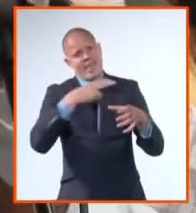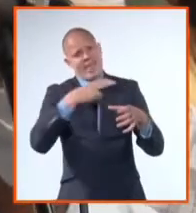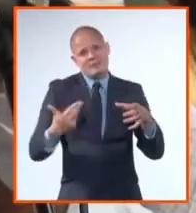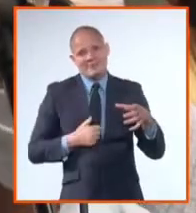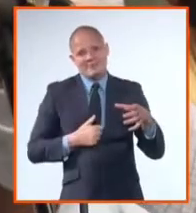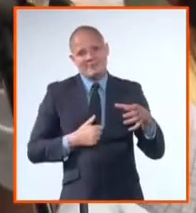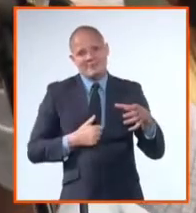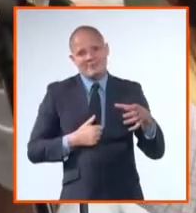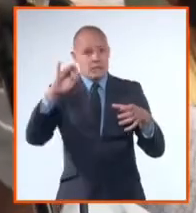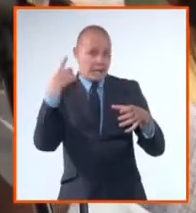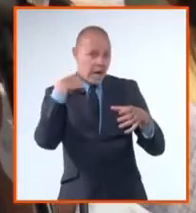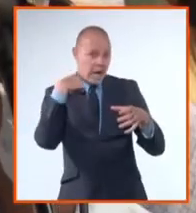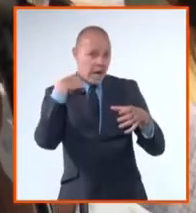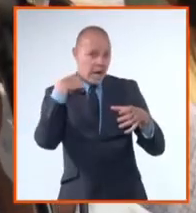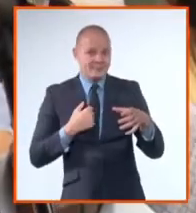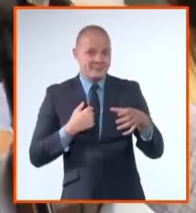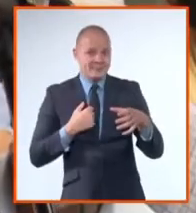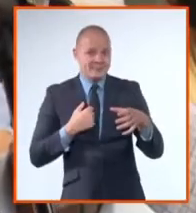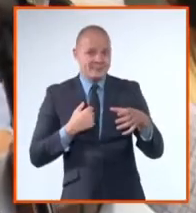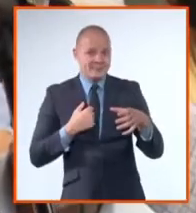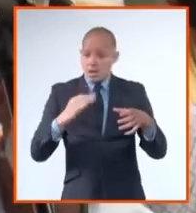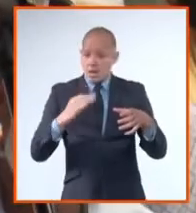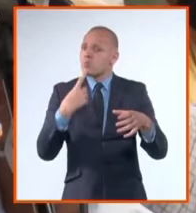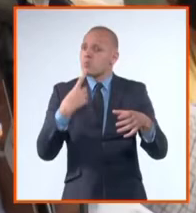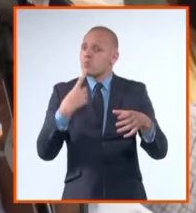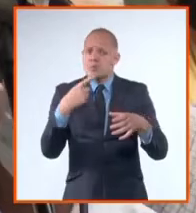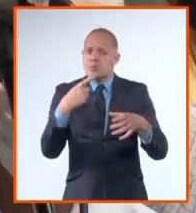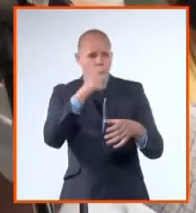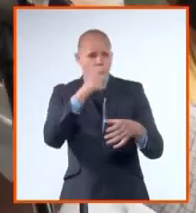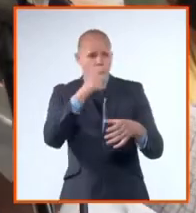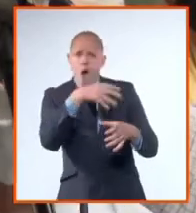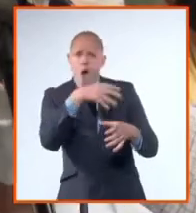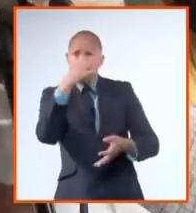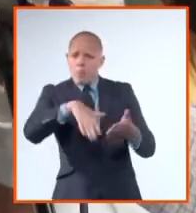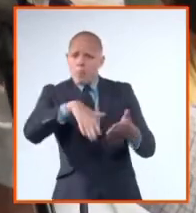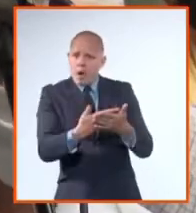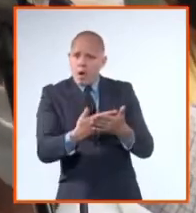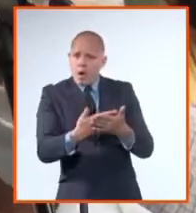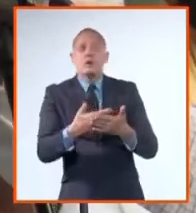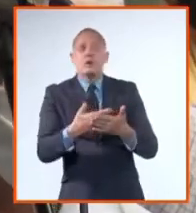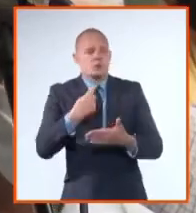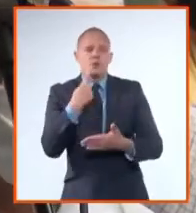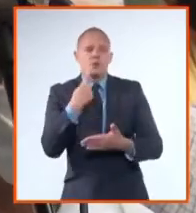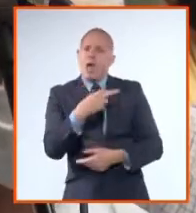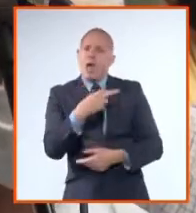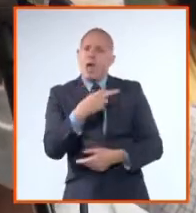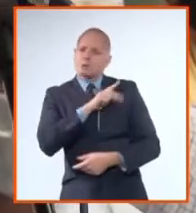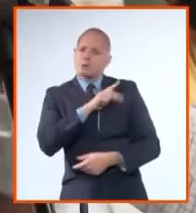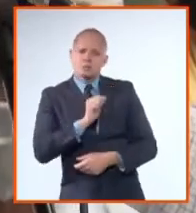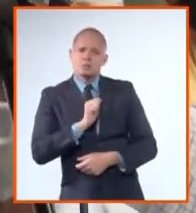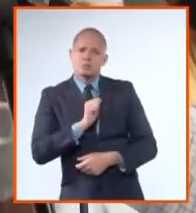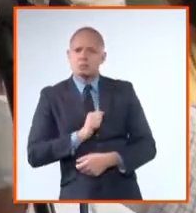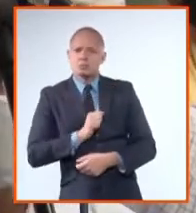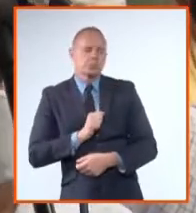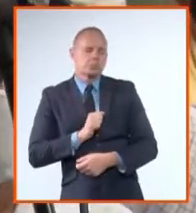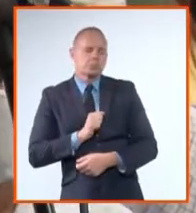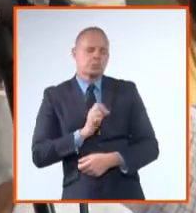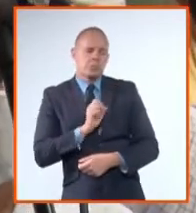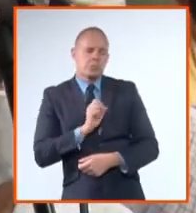Y he votado exactamente por todo el proceso de descentralización que estamos protagonizando.